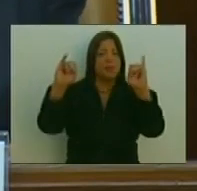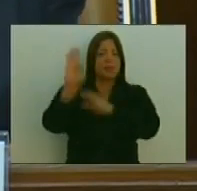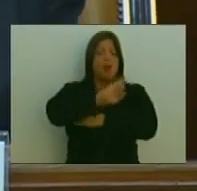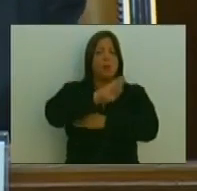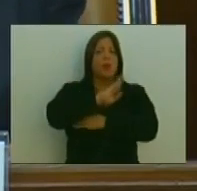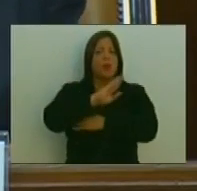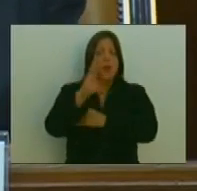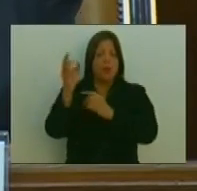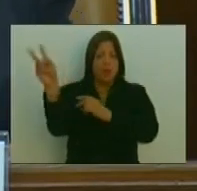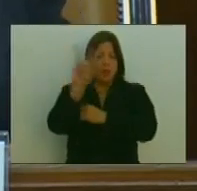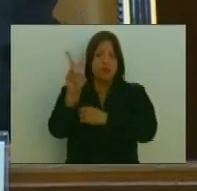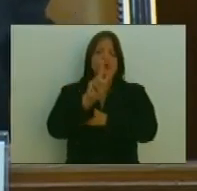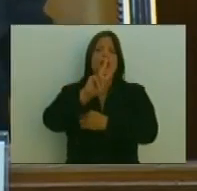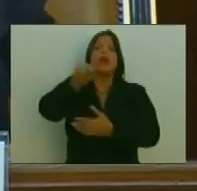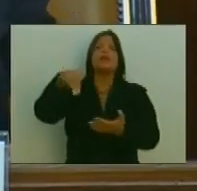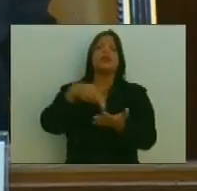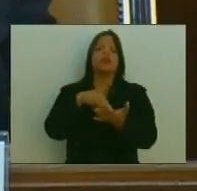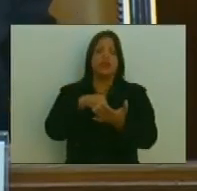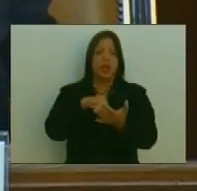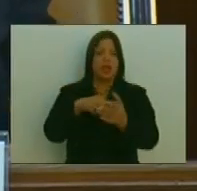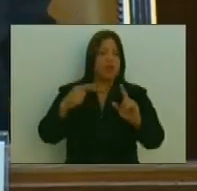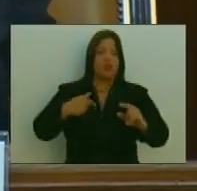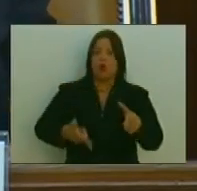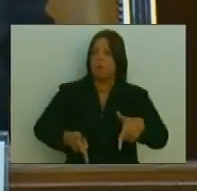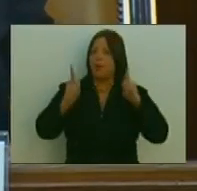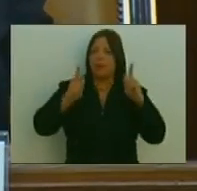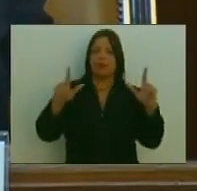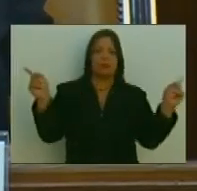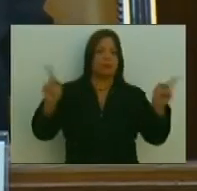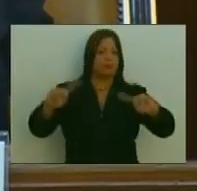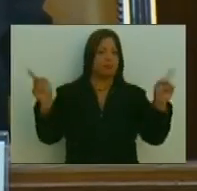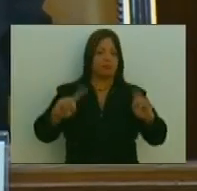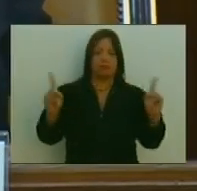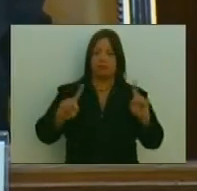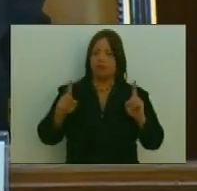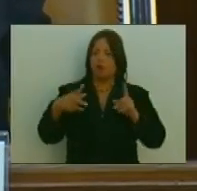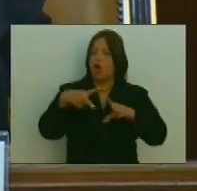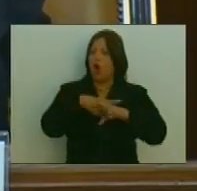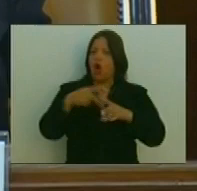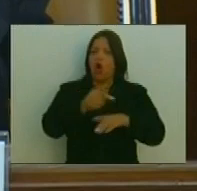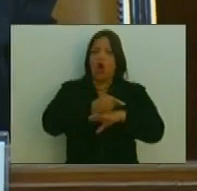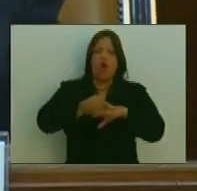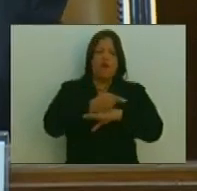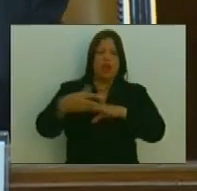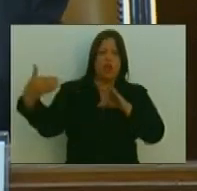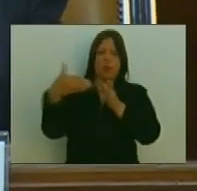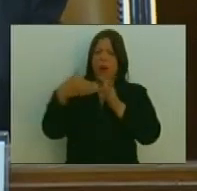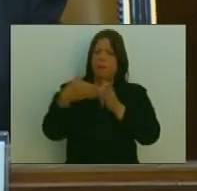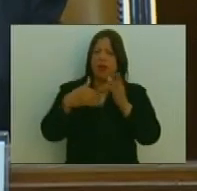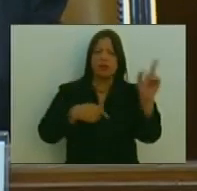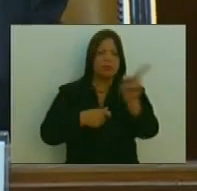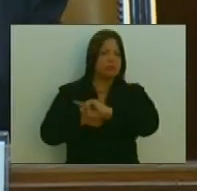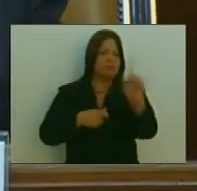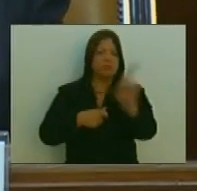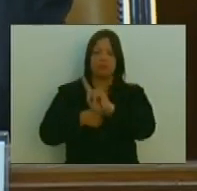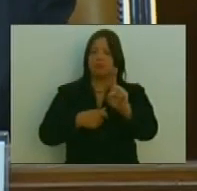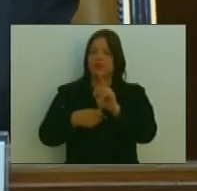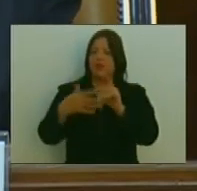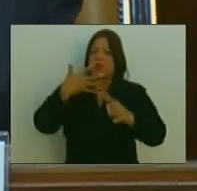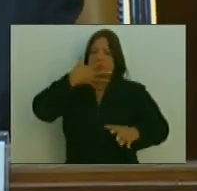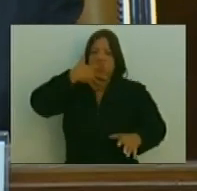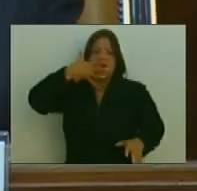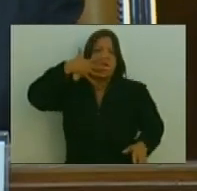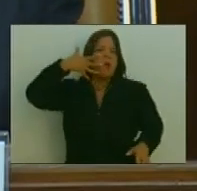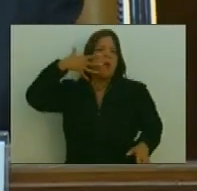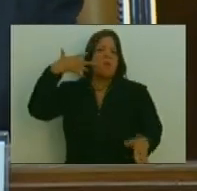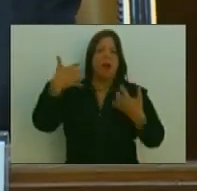de la independencia nacional. Y no vamos a permitir que ningún gobierno extranjero, no vamos a permitir que ningún magnate, por